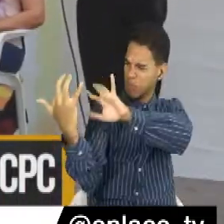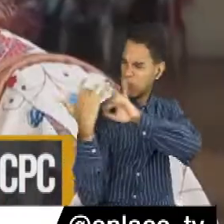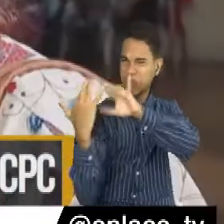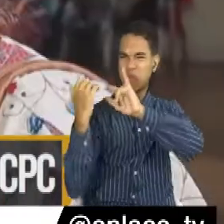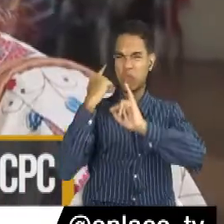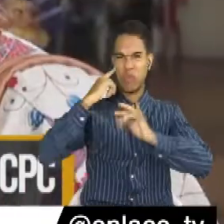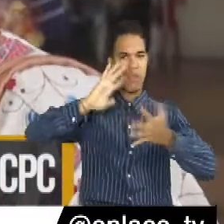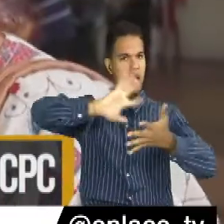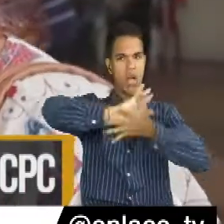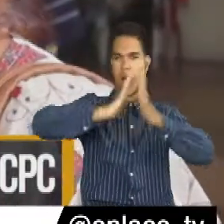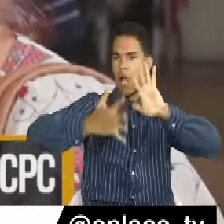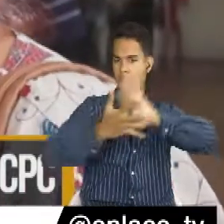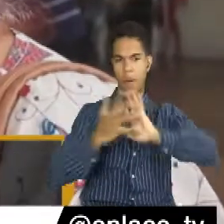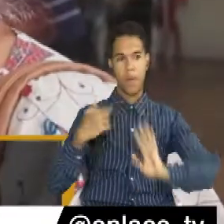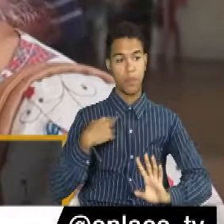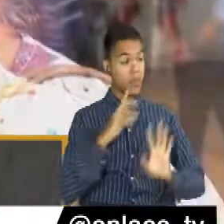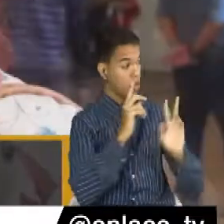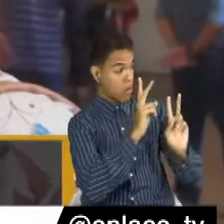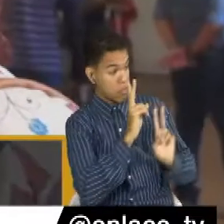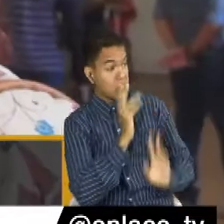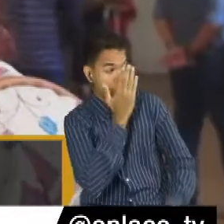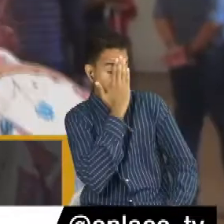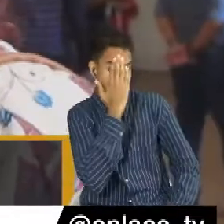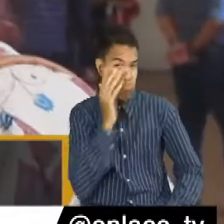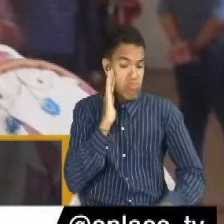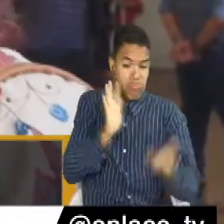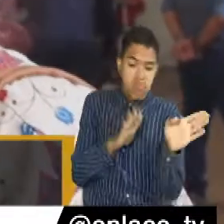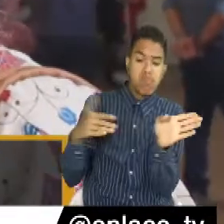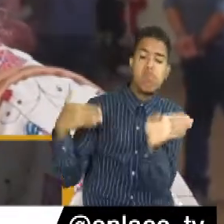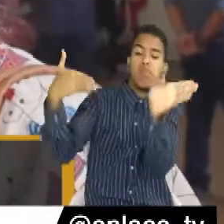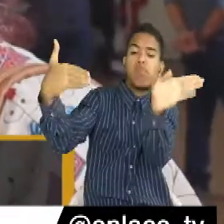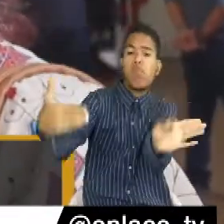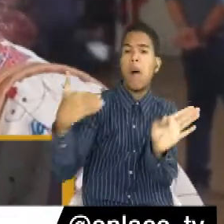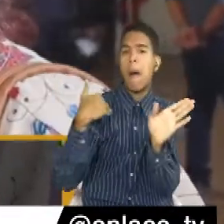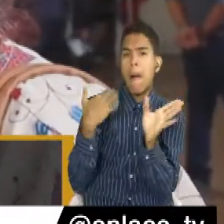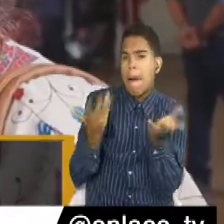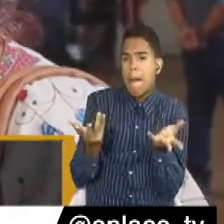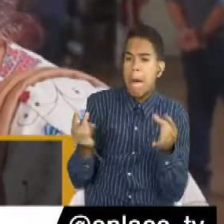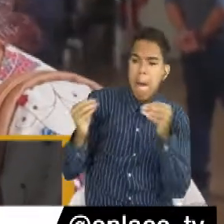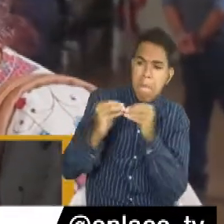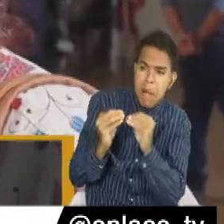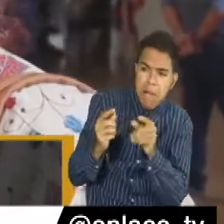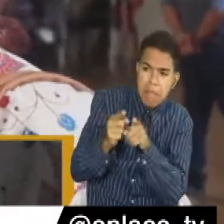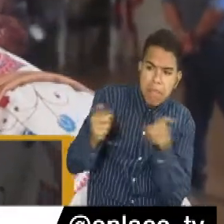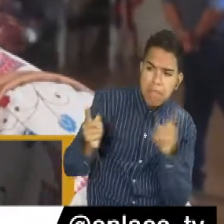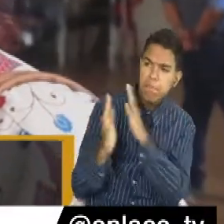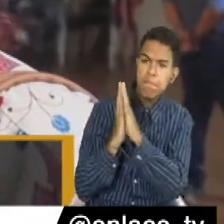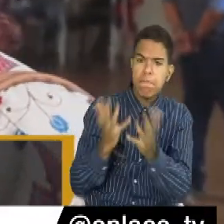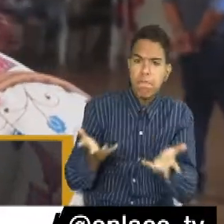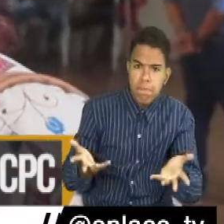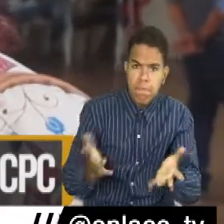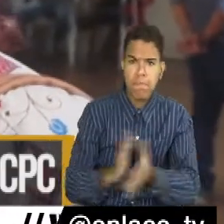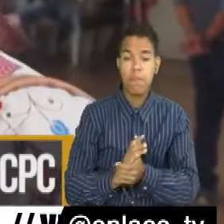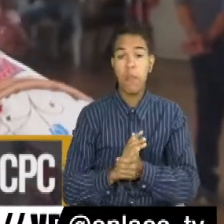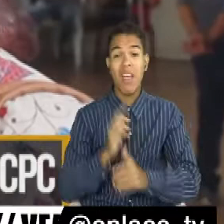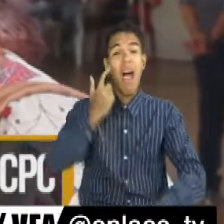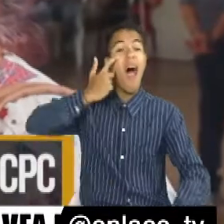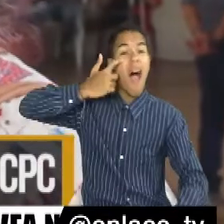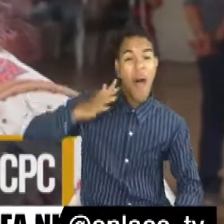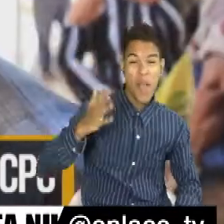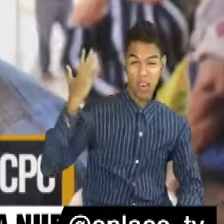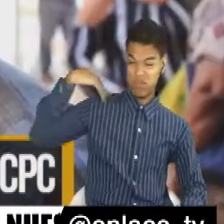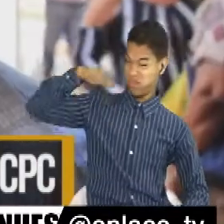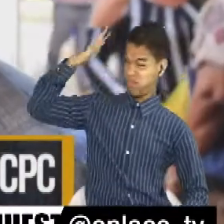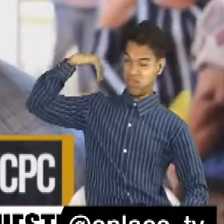simbólico de entregación de armas, pero no sé más nada. Sí, vamos a ver si es verdad, entregación de armas, no nos pase como la pasada, que fue todo